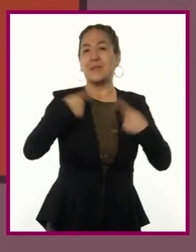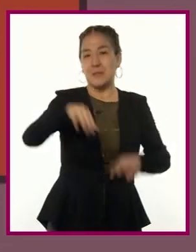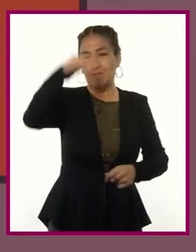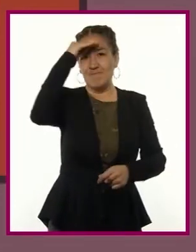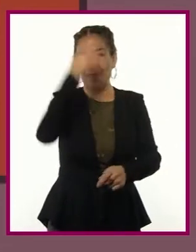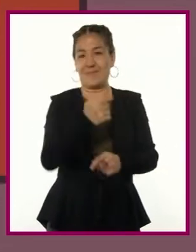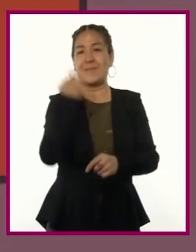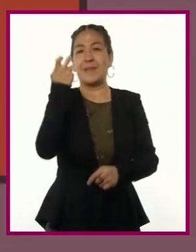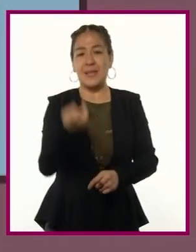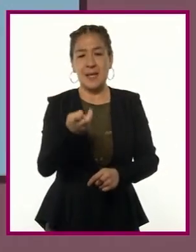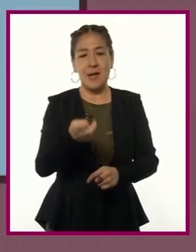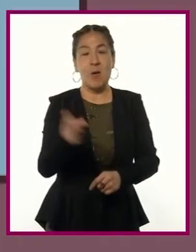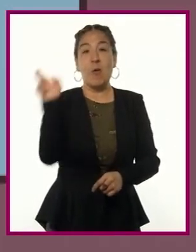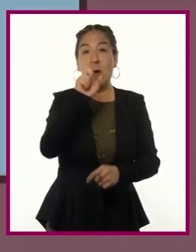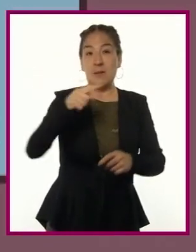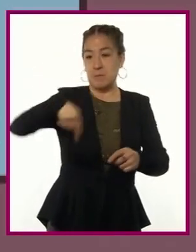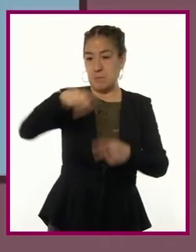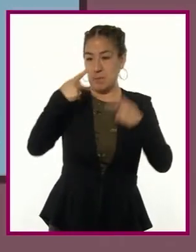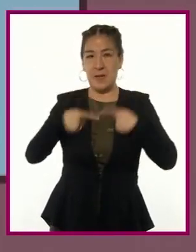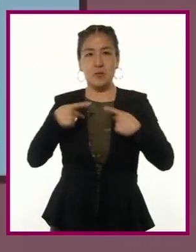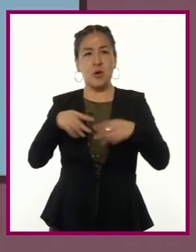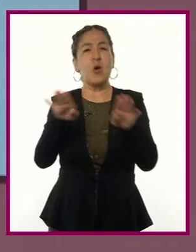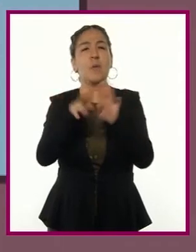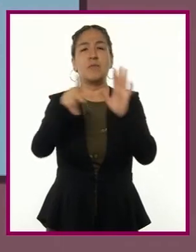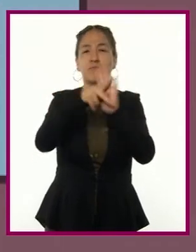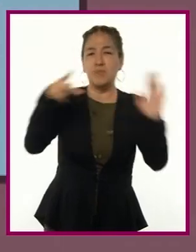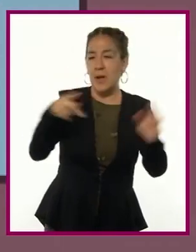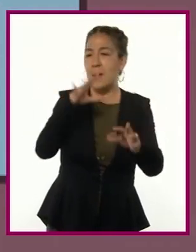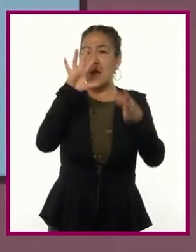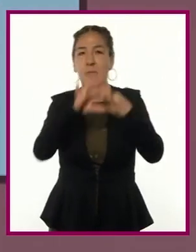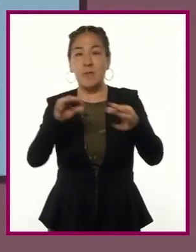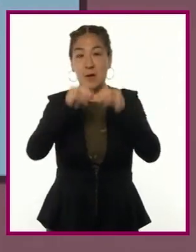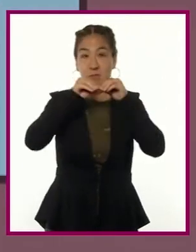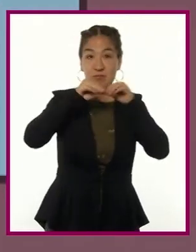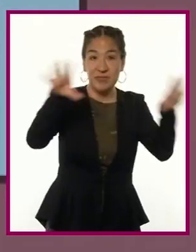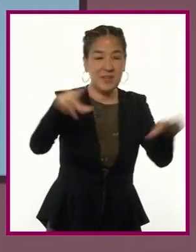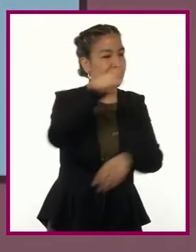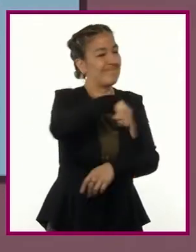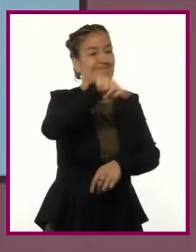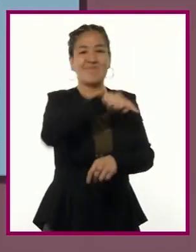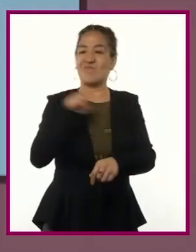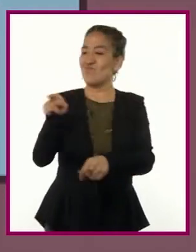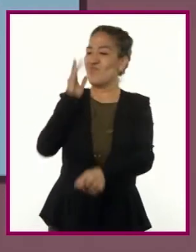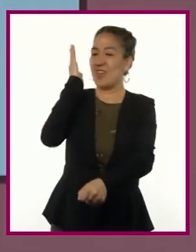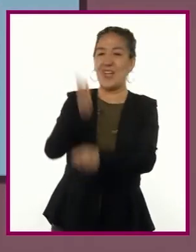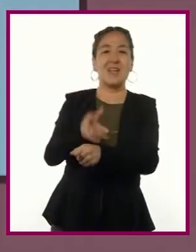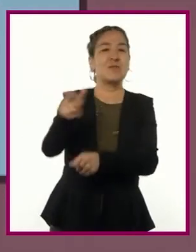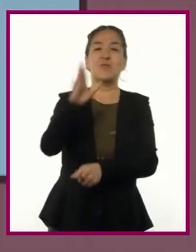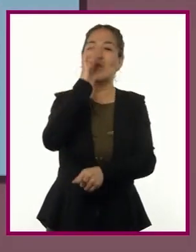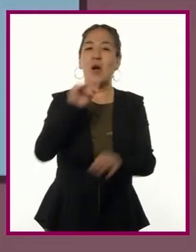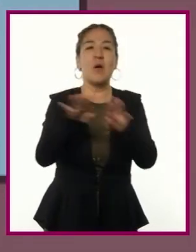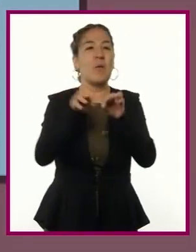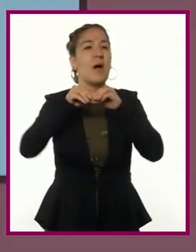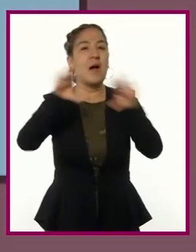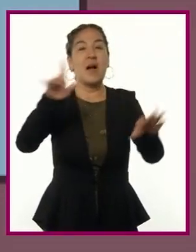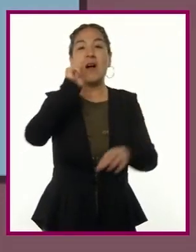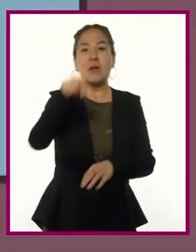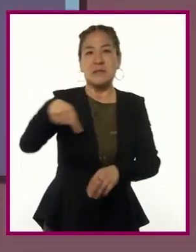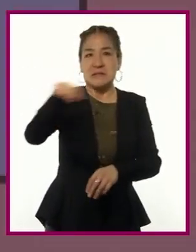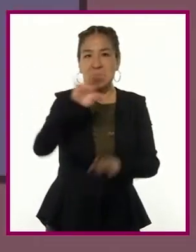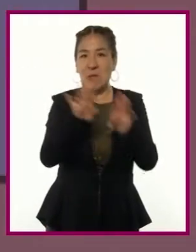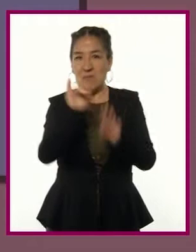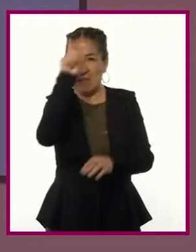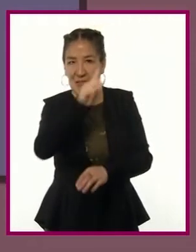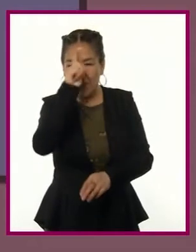liberales. Cuando la prensa tomó fuerza en América, la Inquisición censuró a los periódicos por considerar que contenían artículos